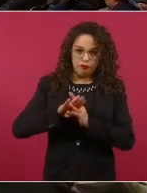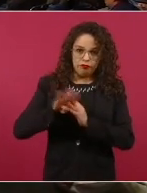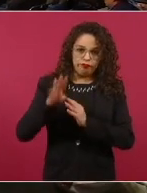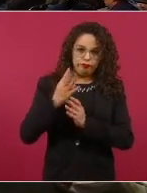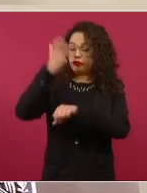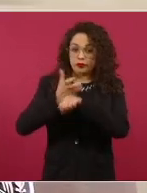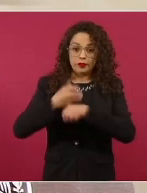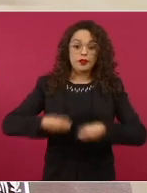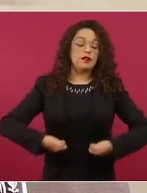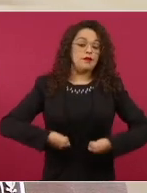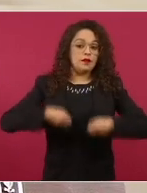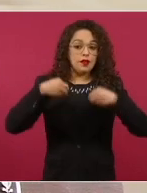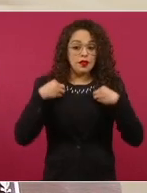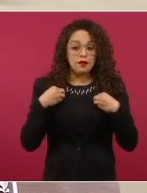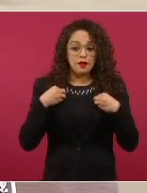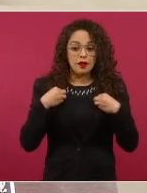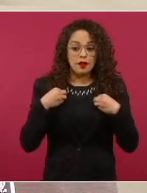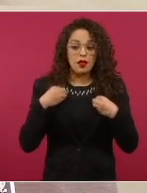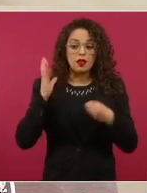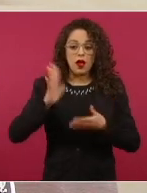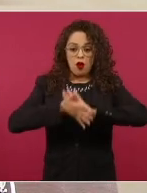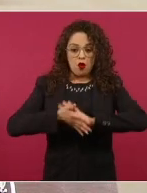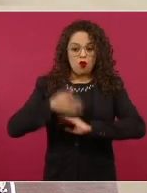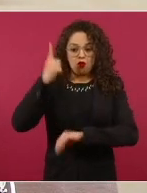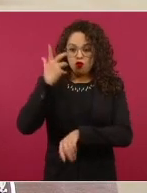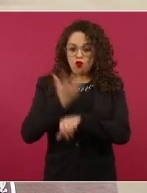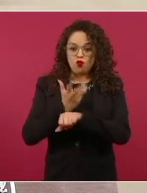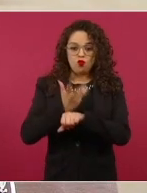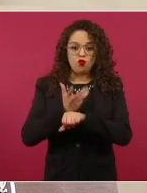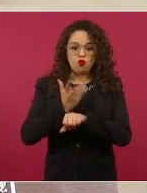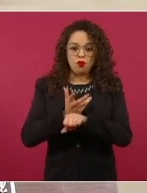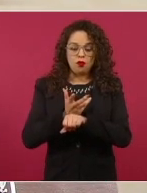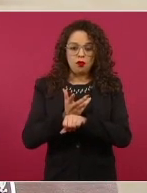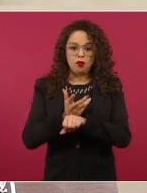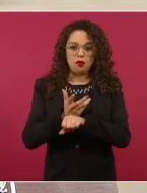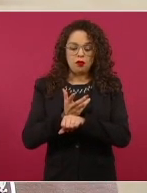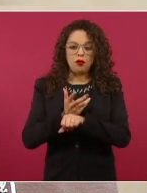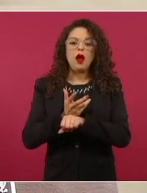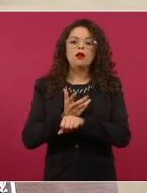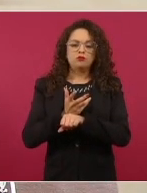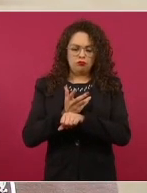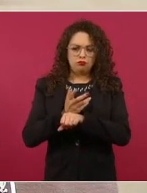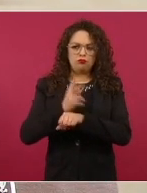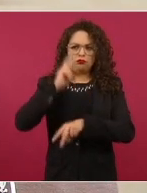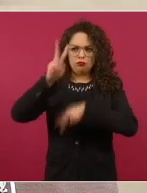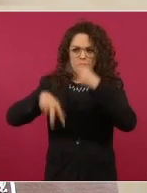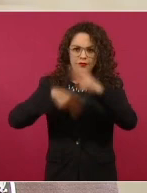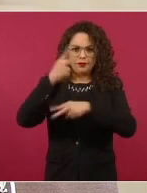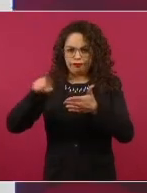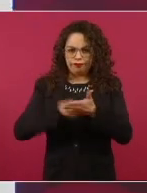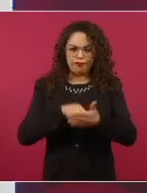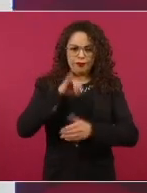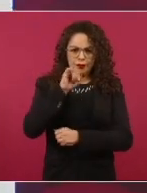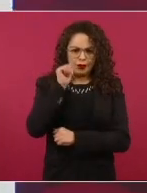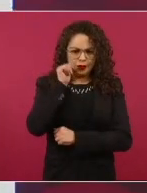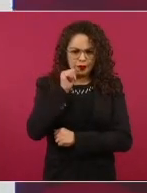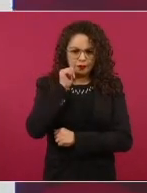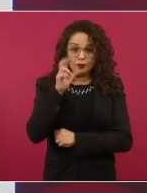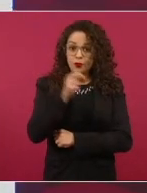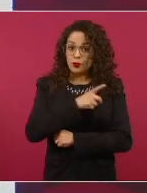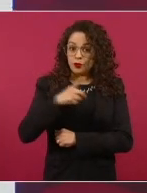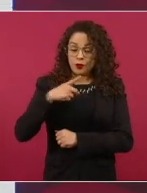son ciudadanos estadounidenses, que votan, que no se olviden de